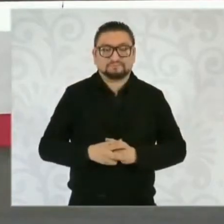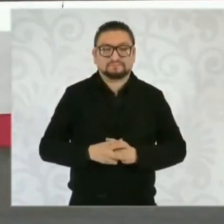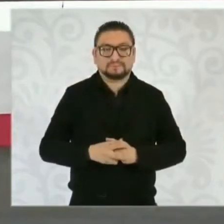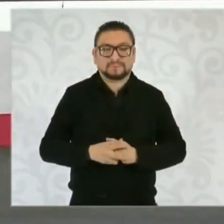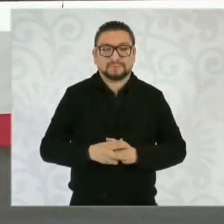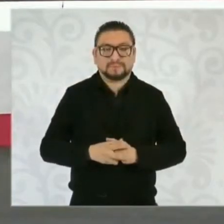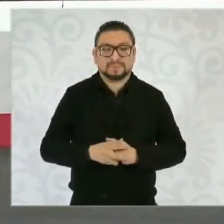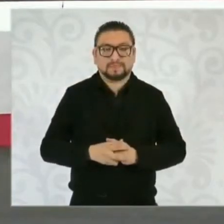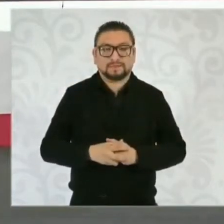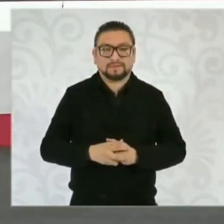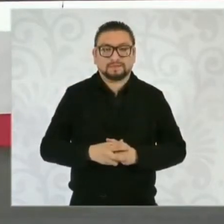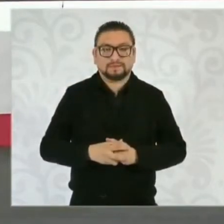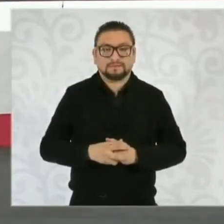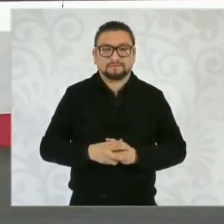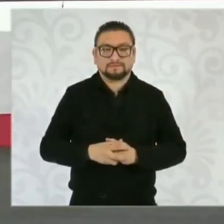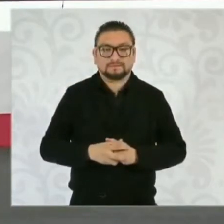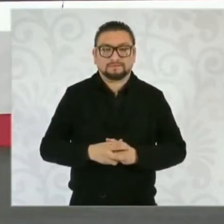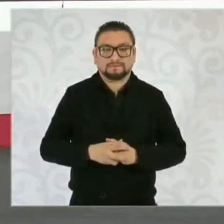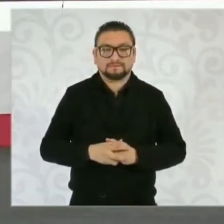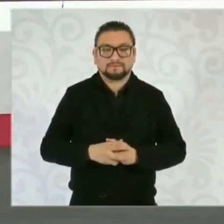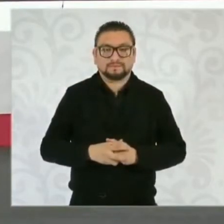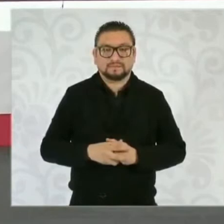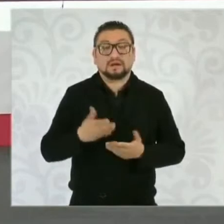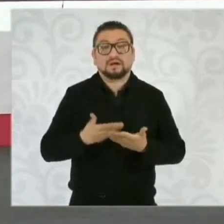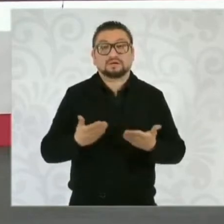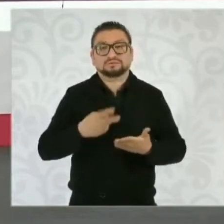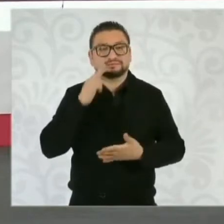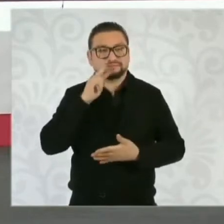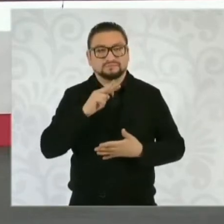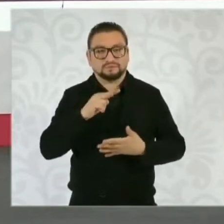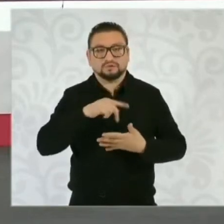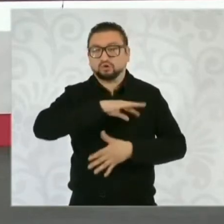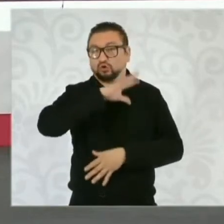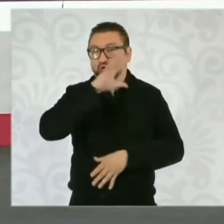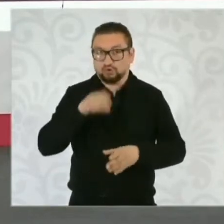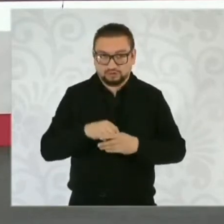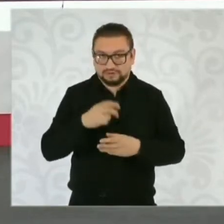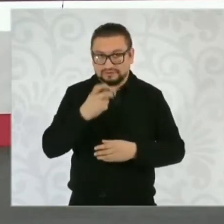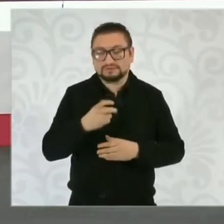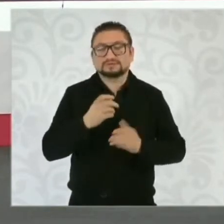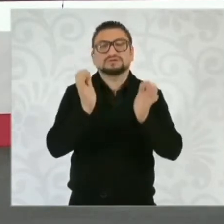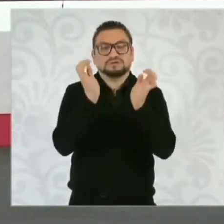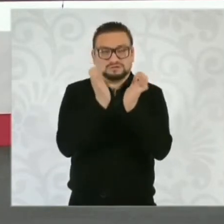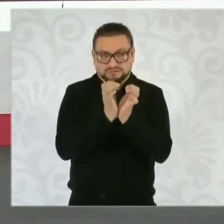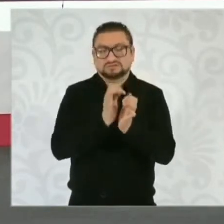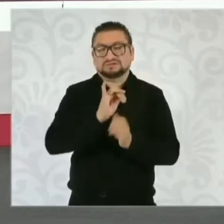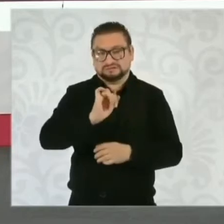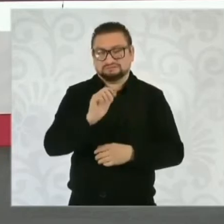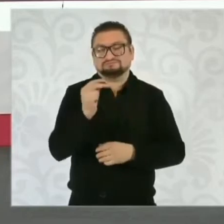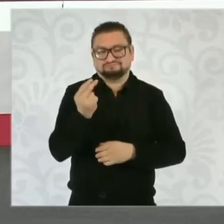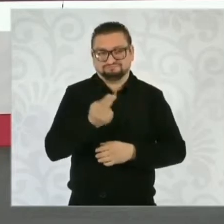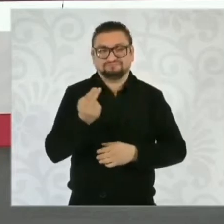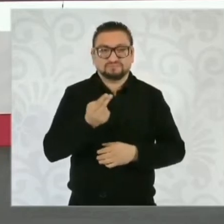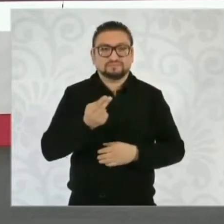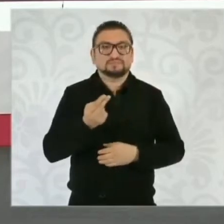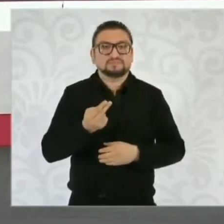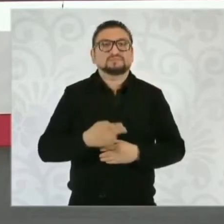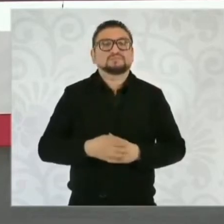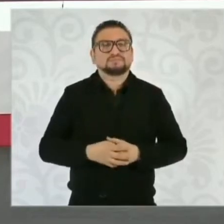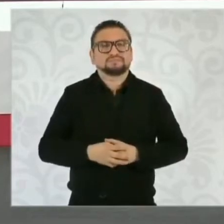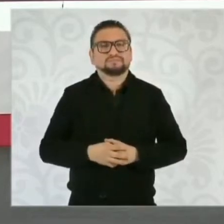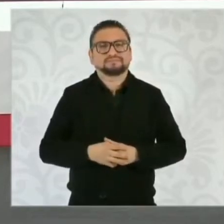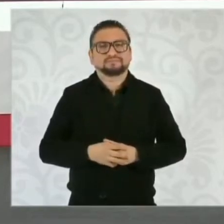con todo esto, adelante por favor. No obstante, el ISSSTE sí requiere